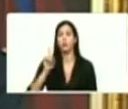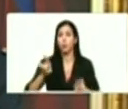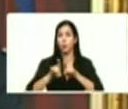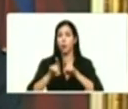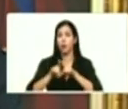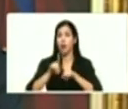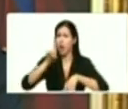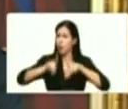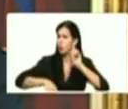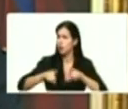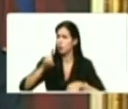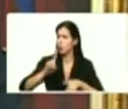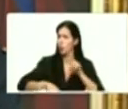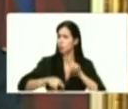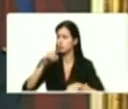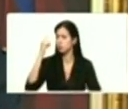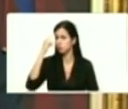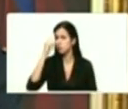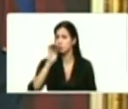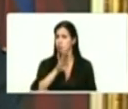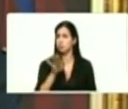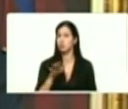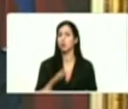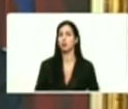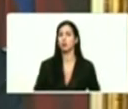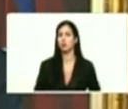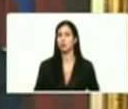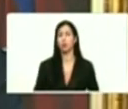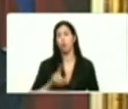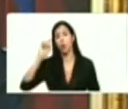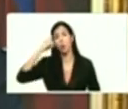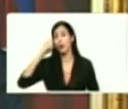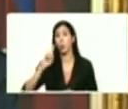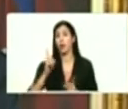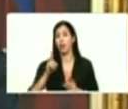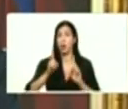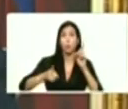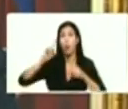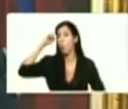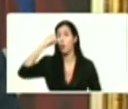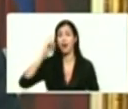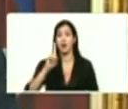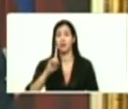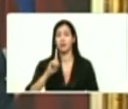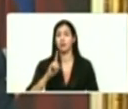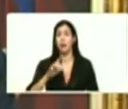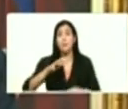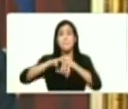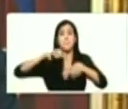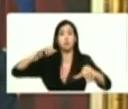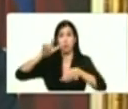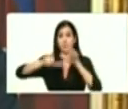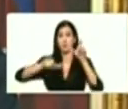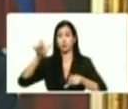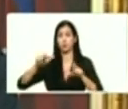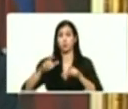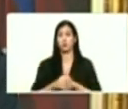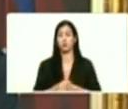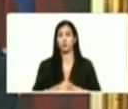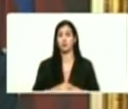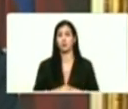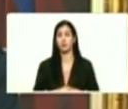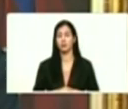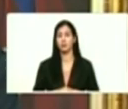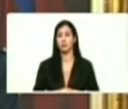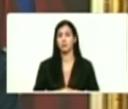cosas ustedes los más jóvenes no lo no lo recuerdan y seguramente la mayoría la mayoría